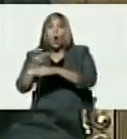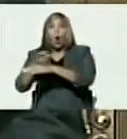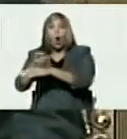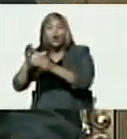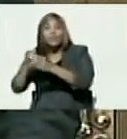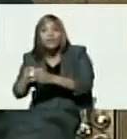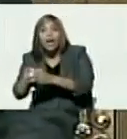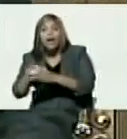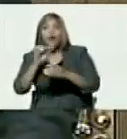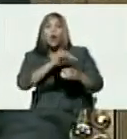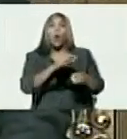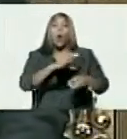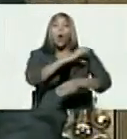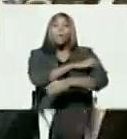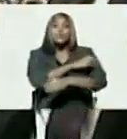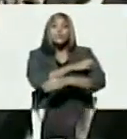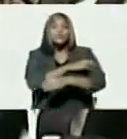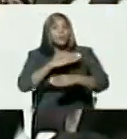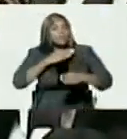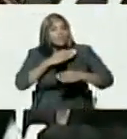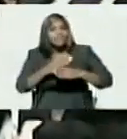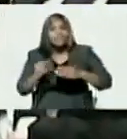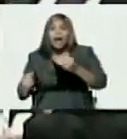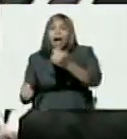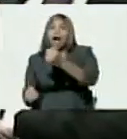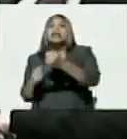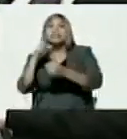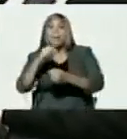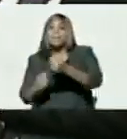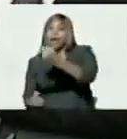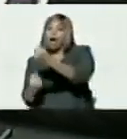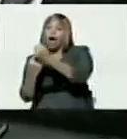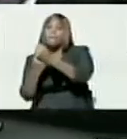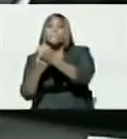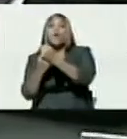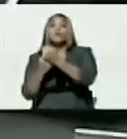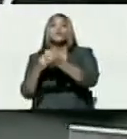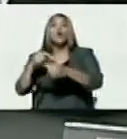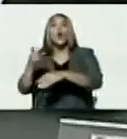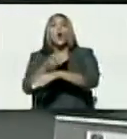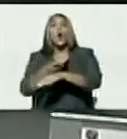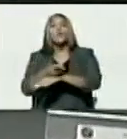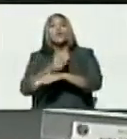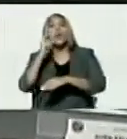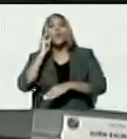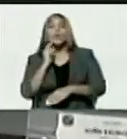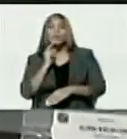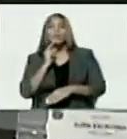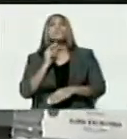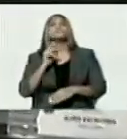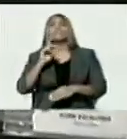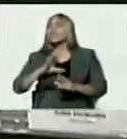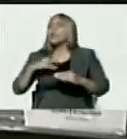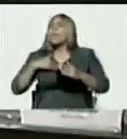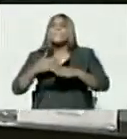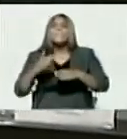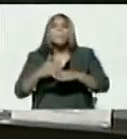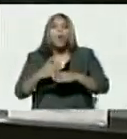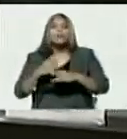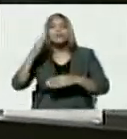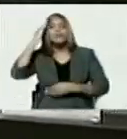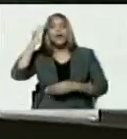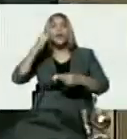quienes apoyamos decididamente al gobierno bolivariano, lo estamos para construir una